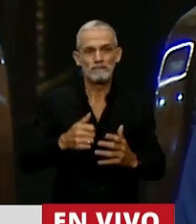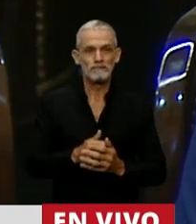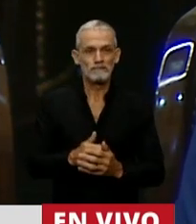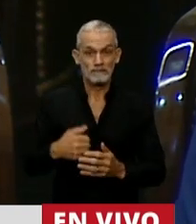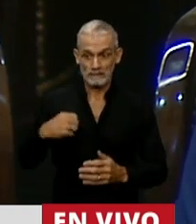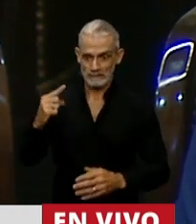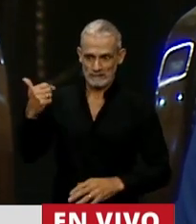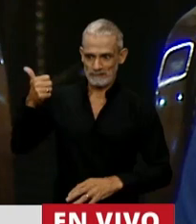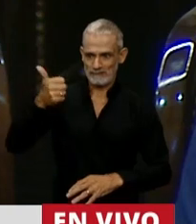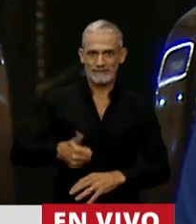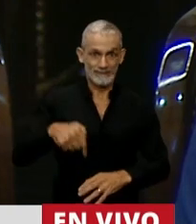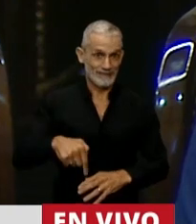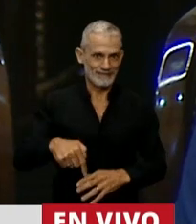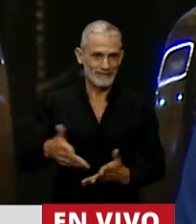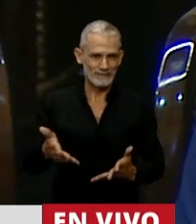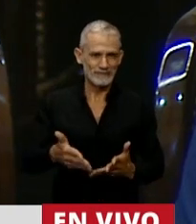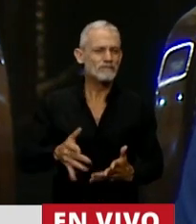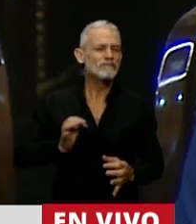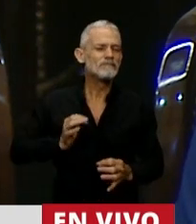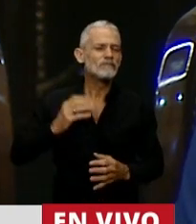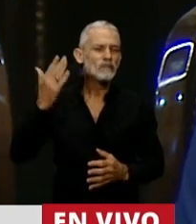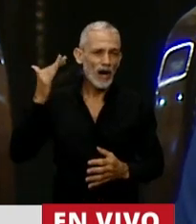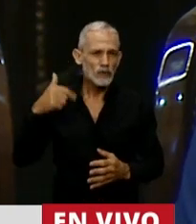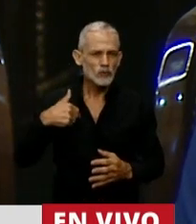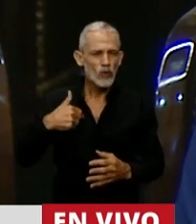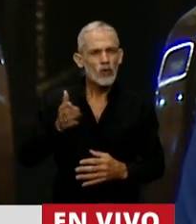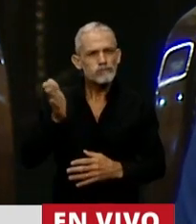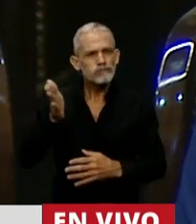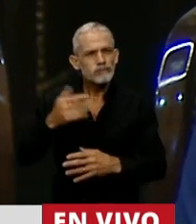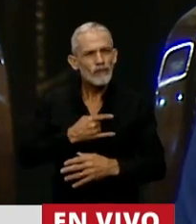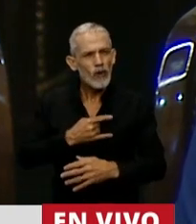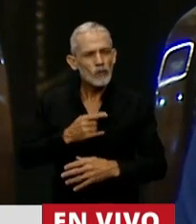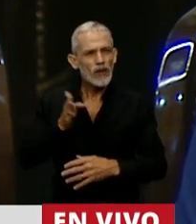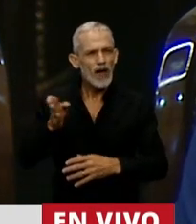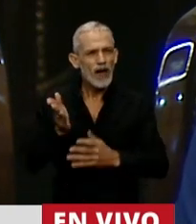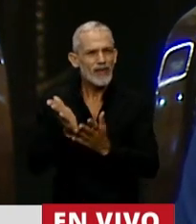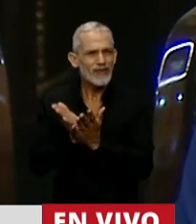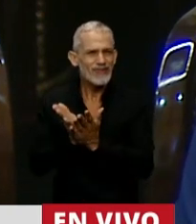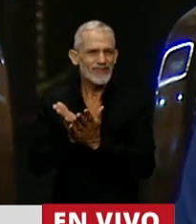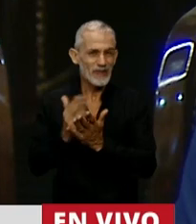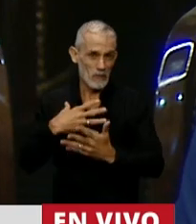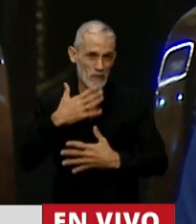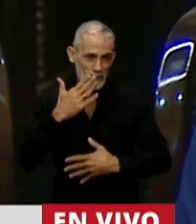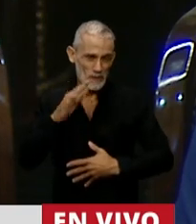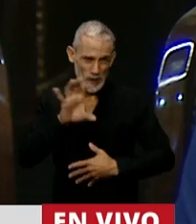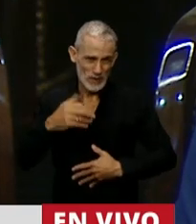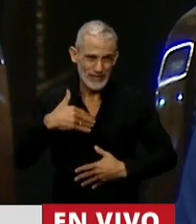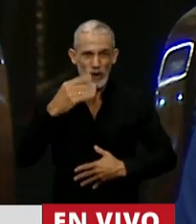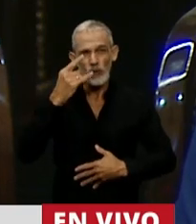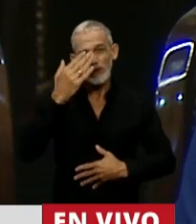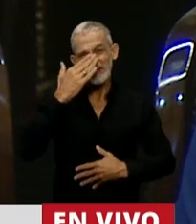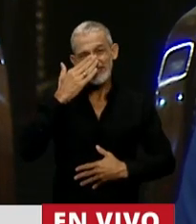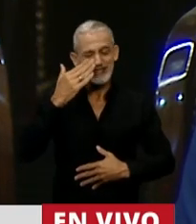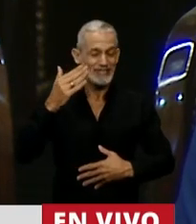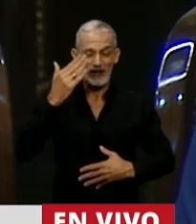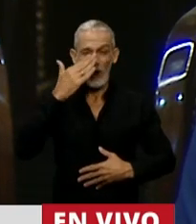Y de alguna forma, y desde los años en que cursaba Derecho en mi provincia, en la Universidad Nacional de